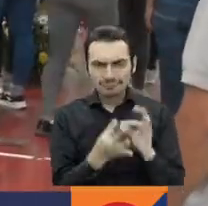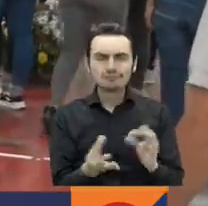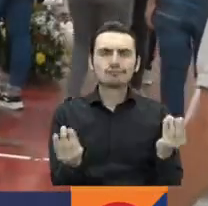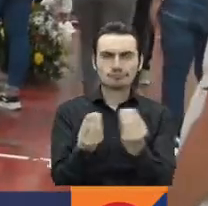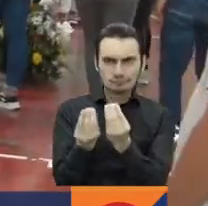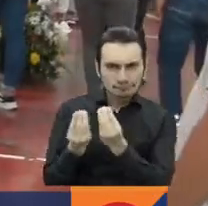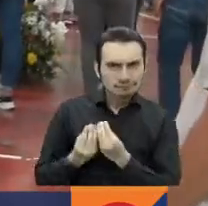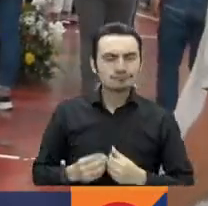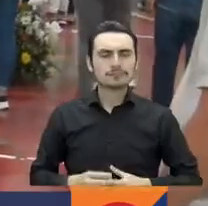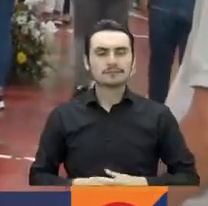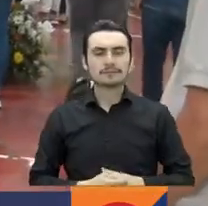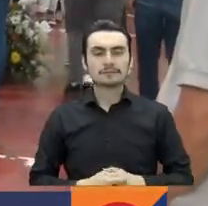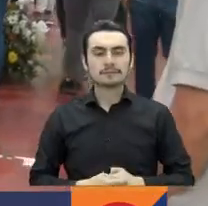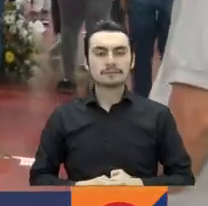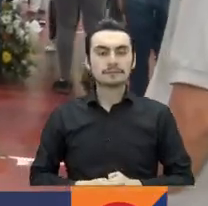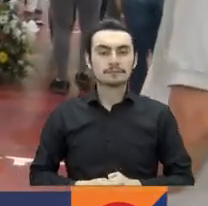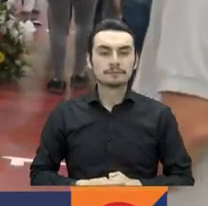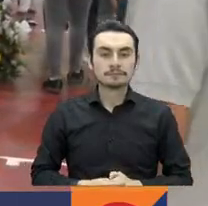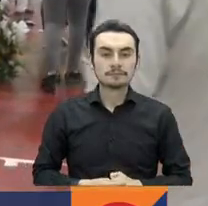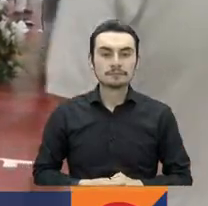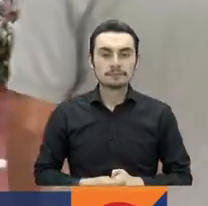compañeros.